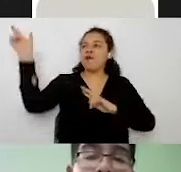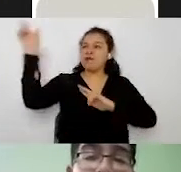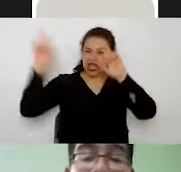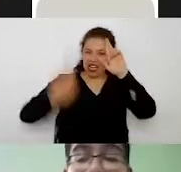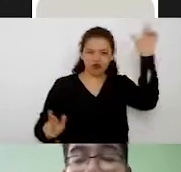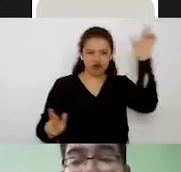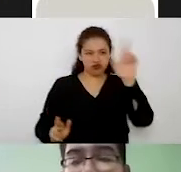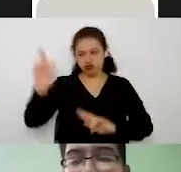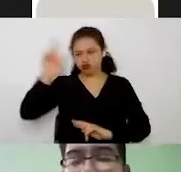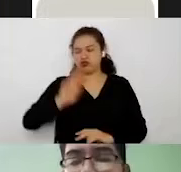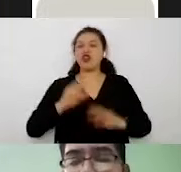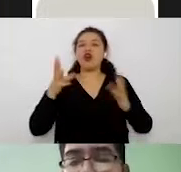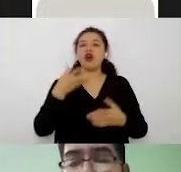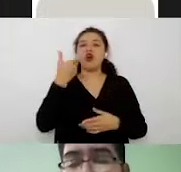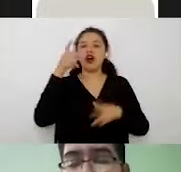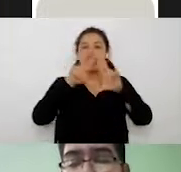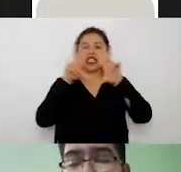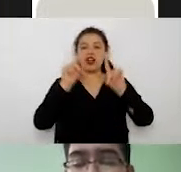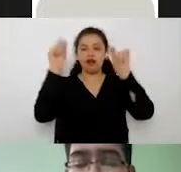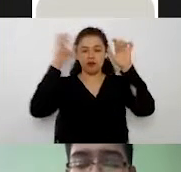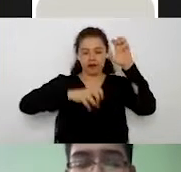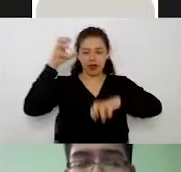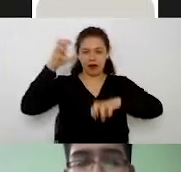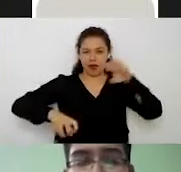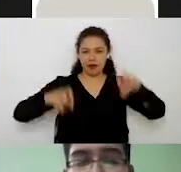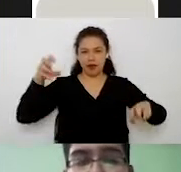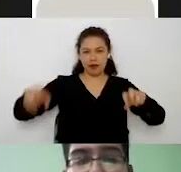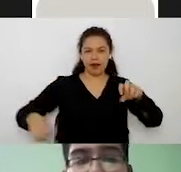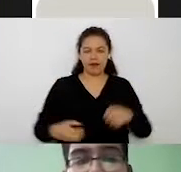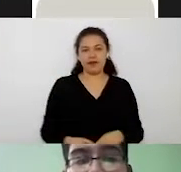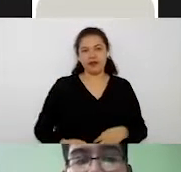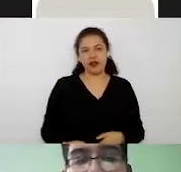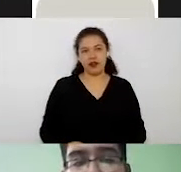caer granizo, como lo hemos estado viendo.